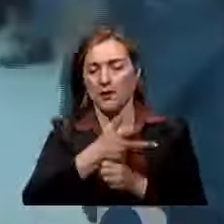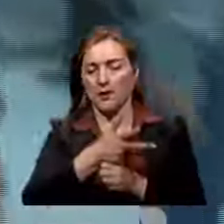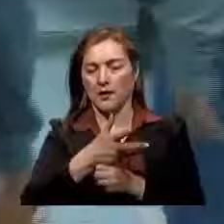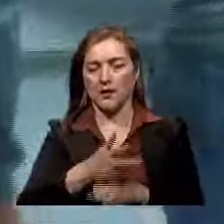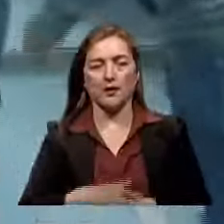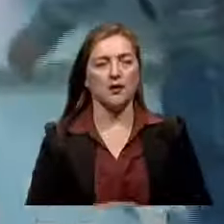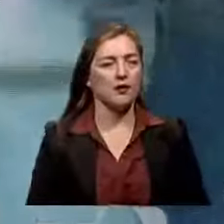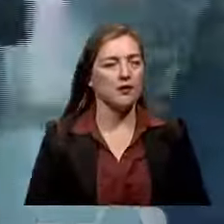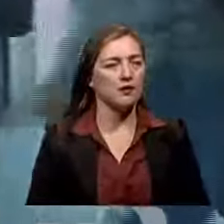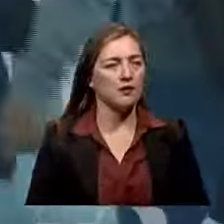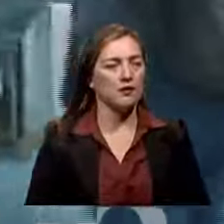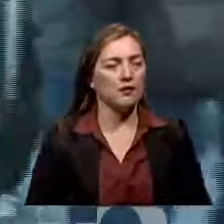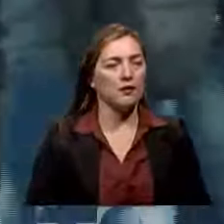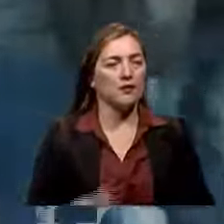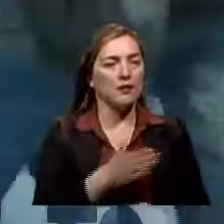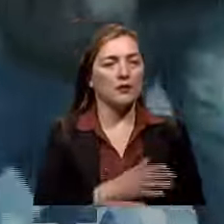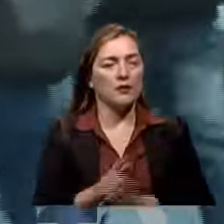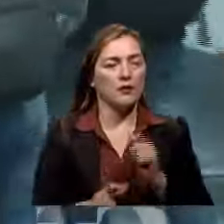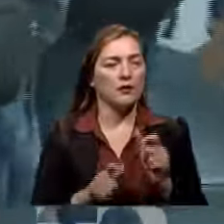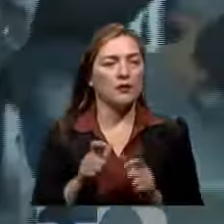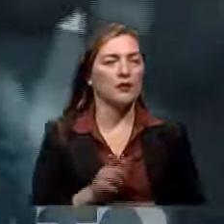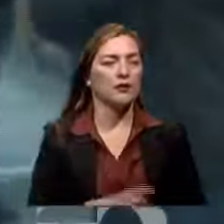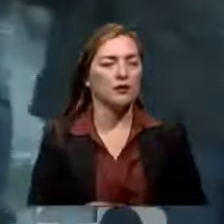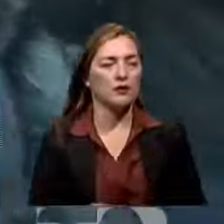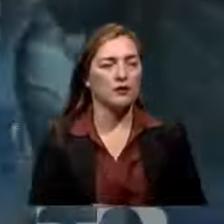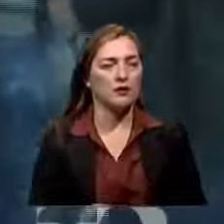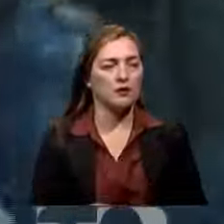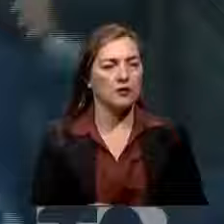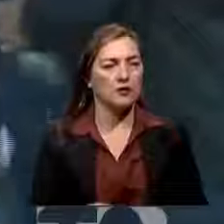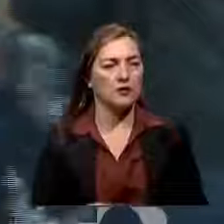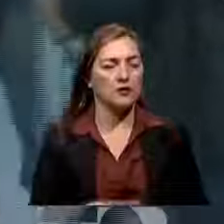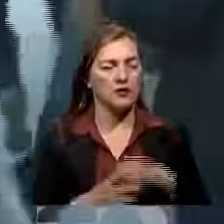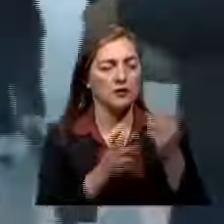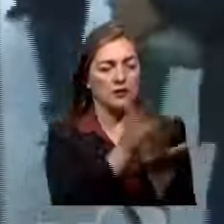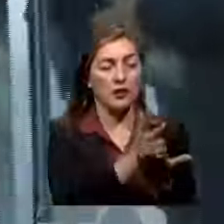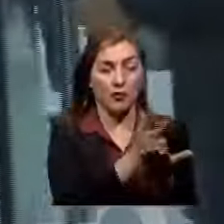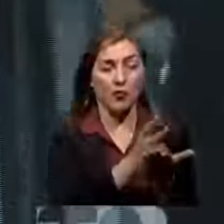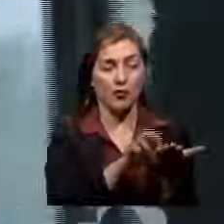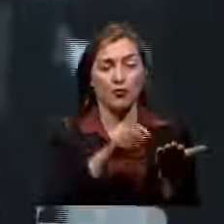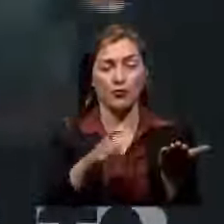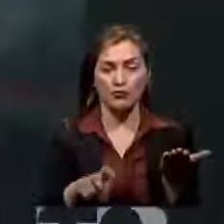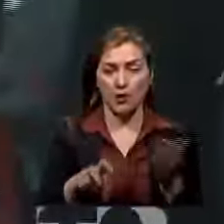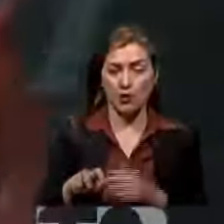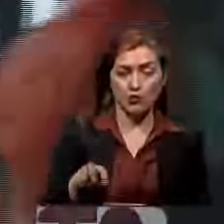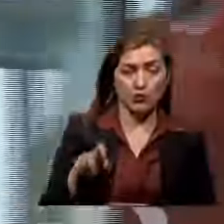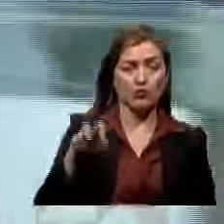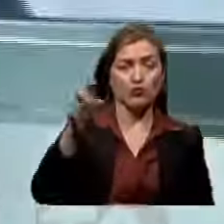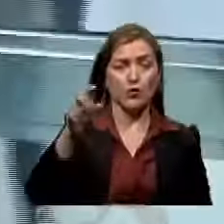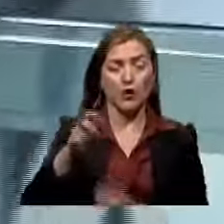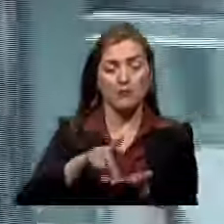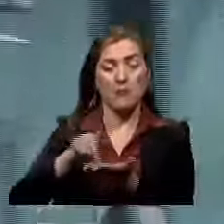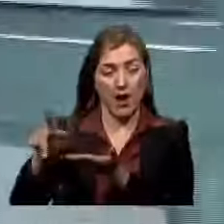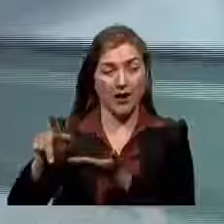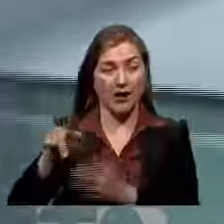Miren, antes la gente salía de los andenes, subía hacia la parte de las taquillas